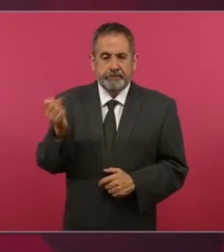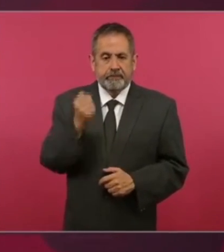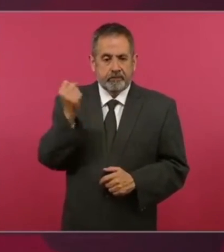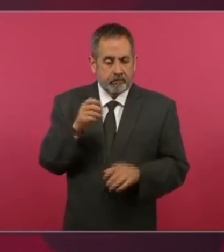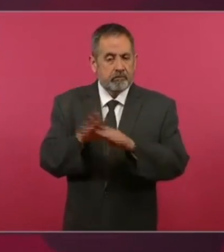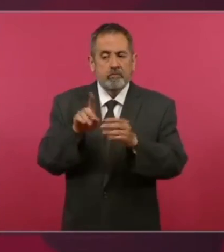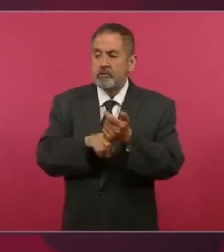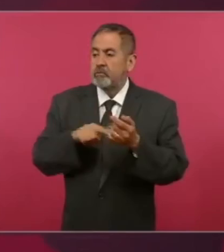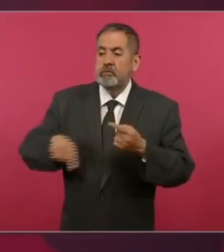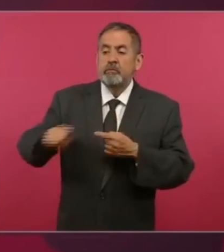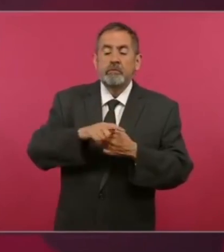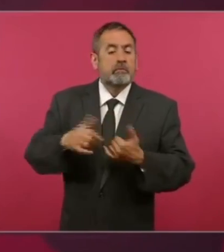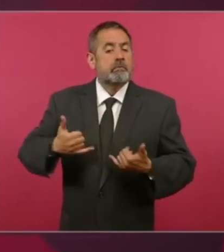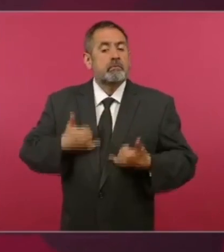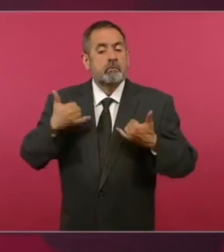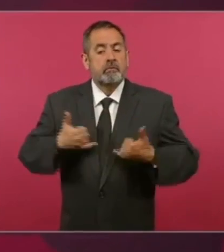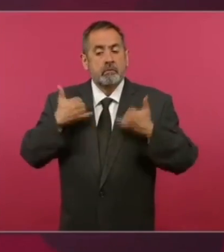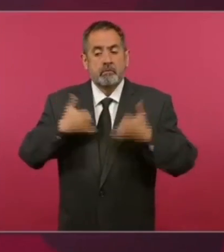Afortunadamente los jóvenes pues